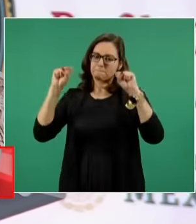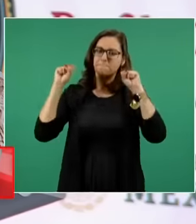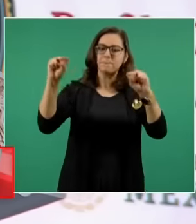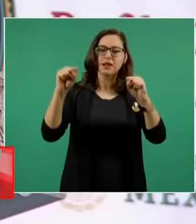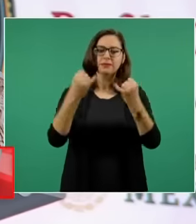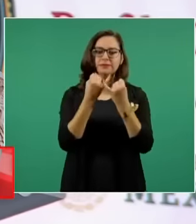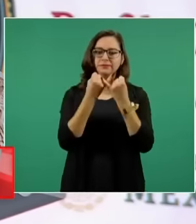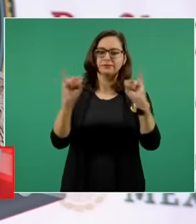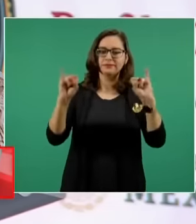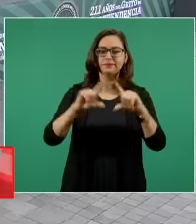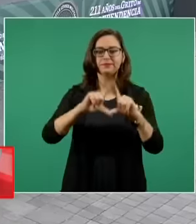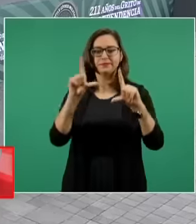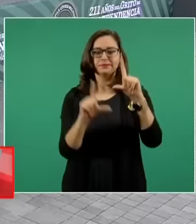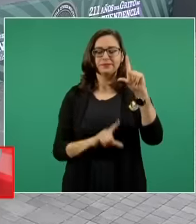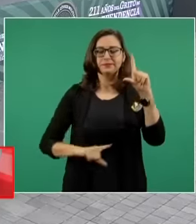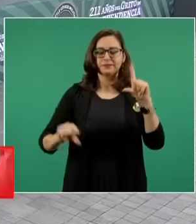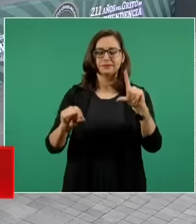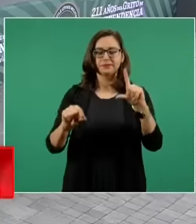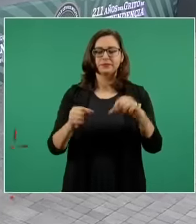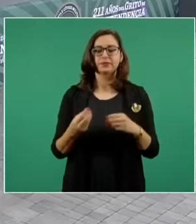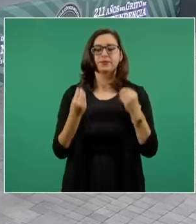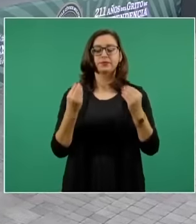nacional! Muchas gracias.